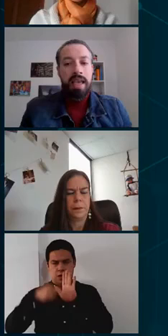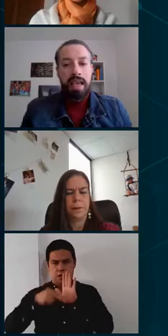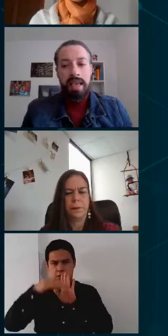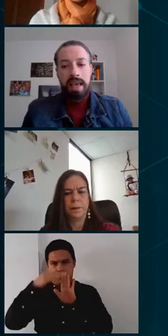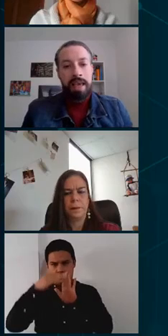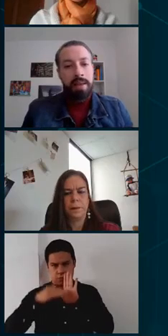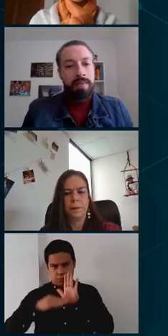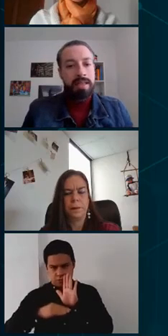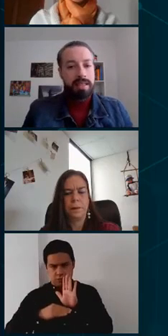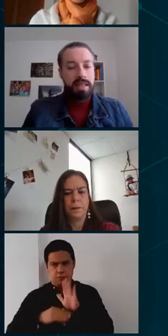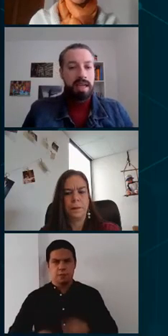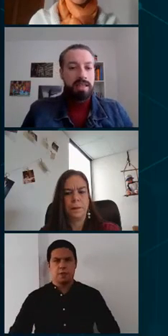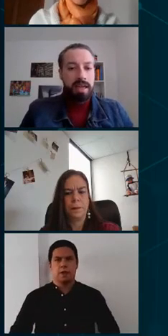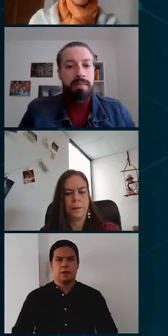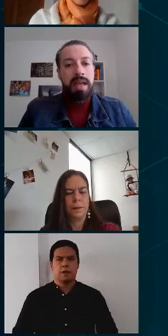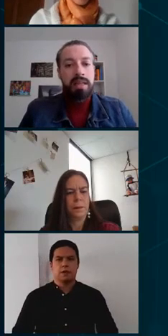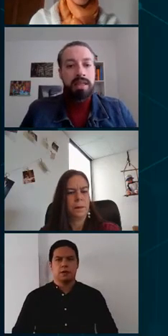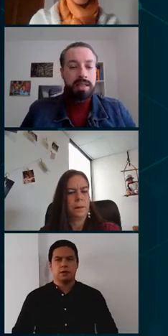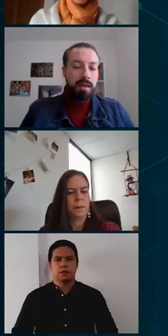Y